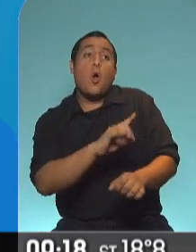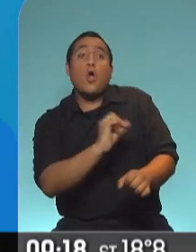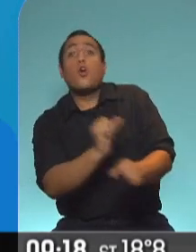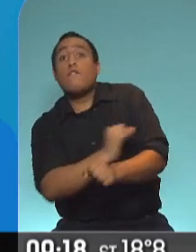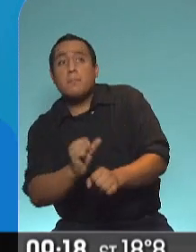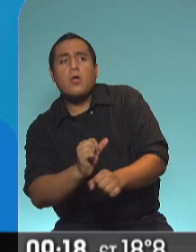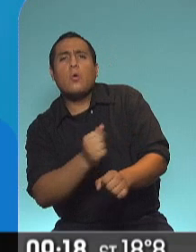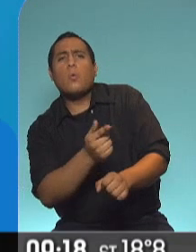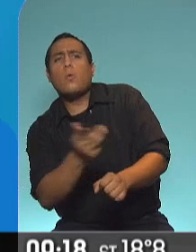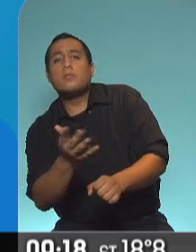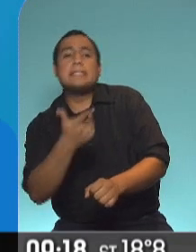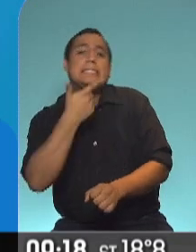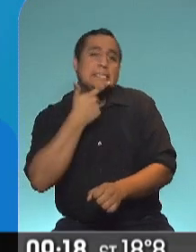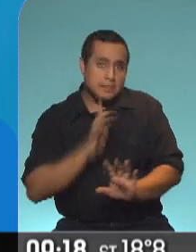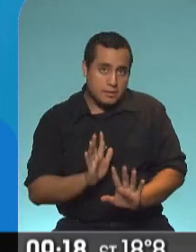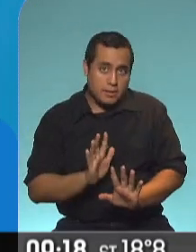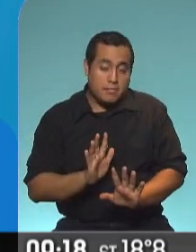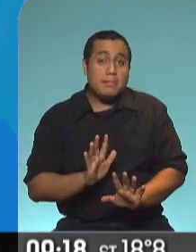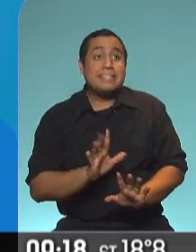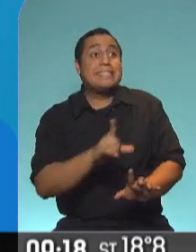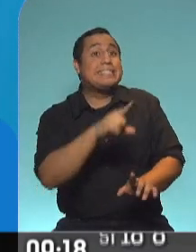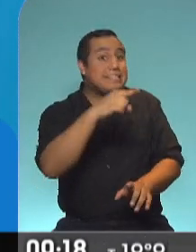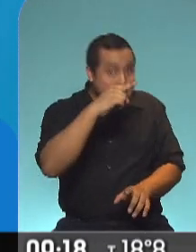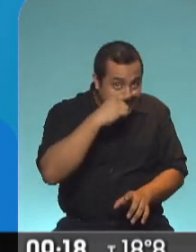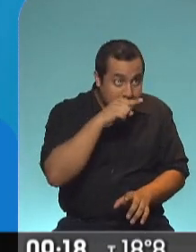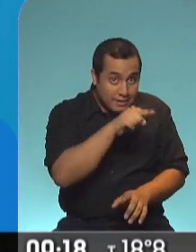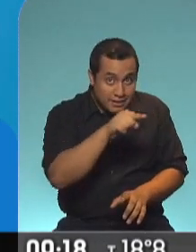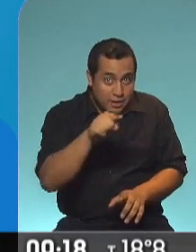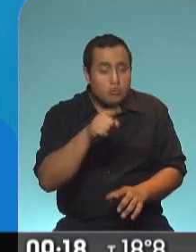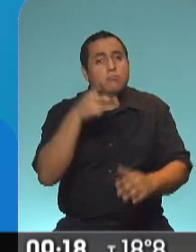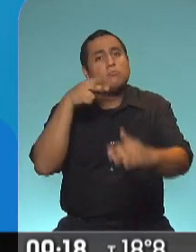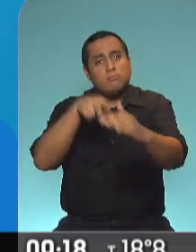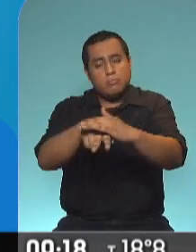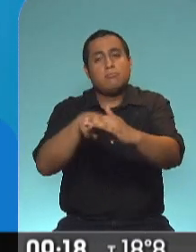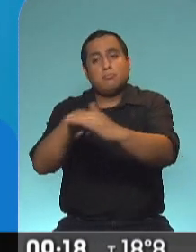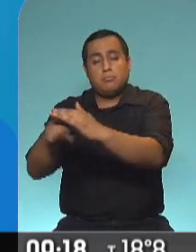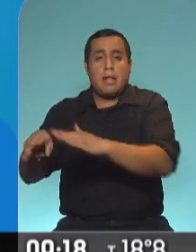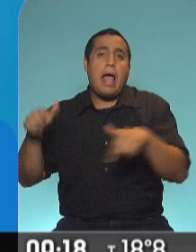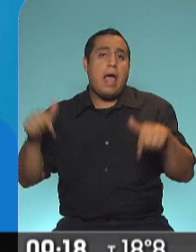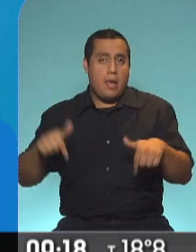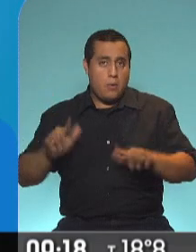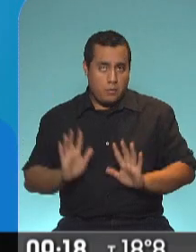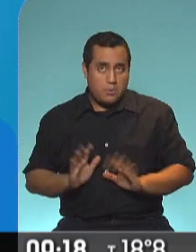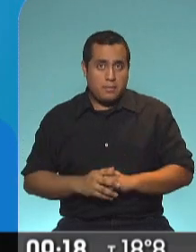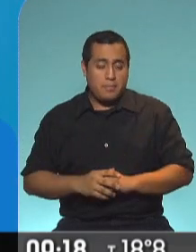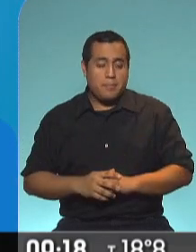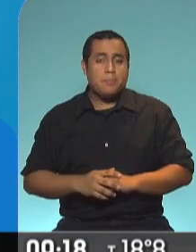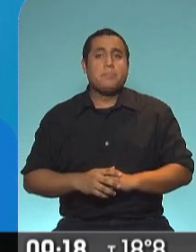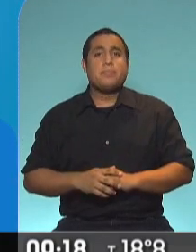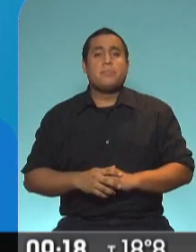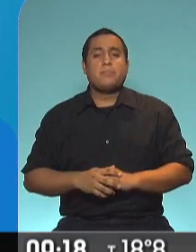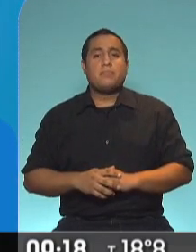17 siete de ellos se encuentran internados en este momento y